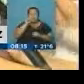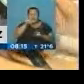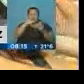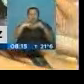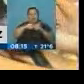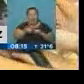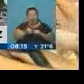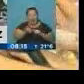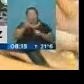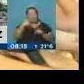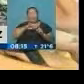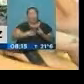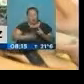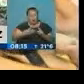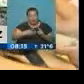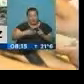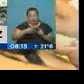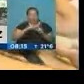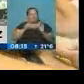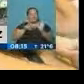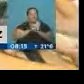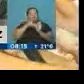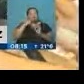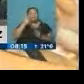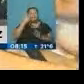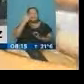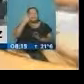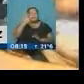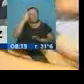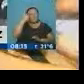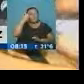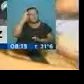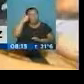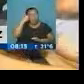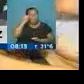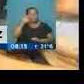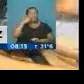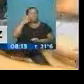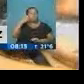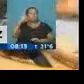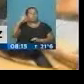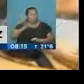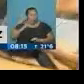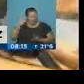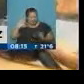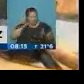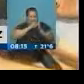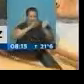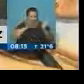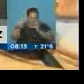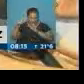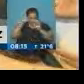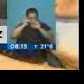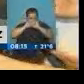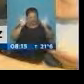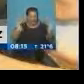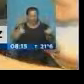inciso A, y el artículo cuarto del decreto 1399 del 2001. A ver si podemos ordenar la